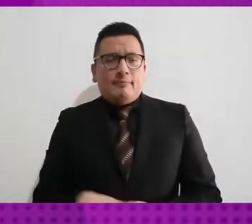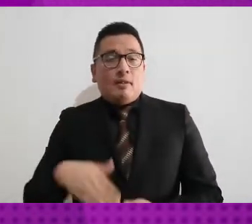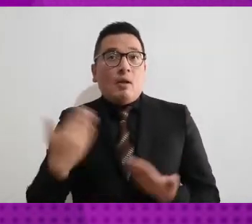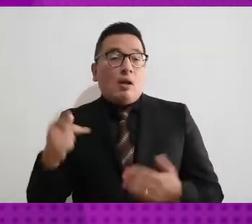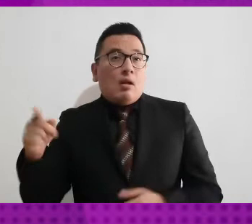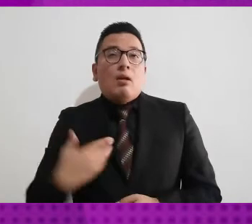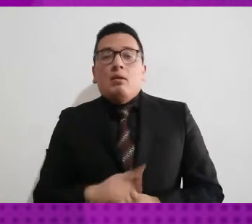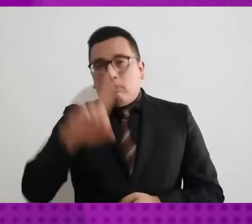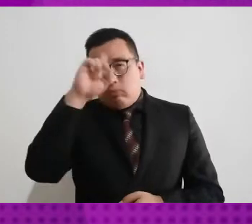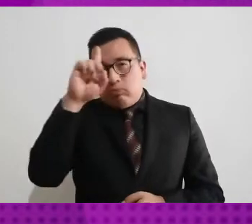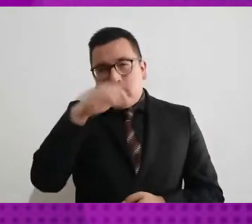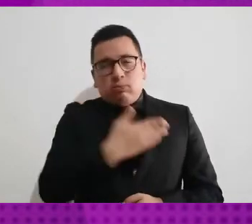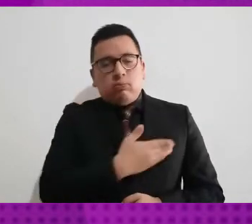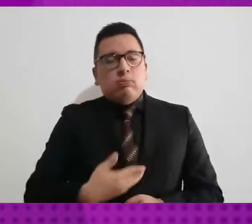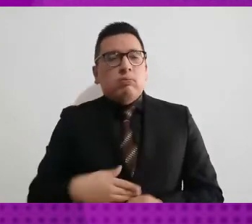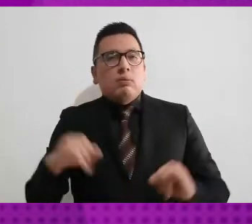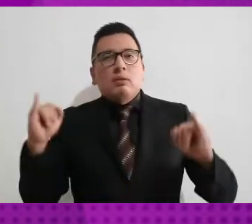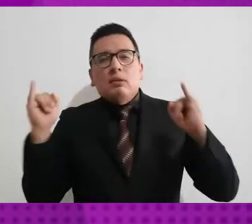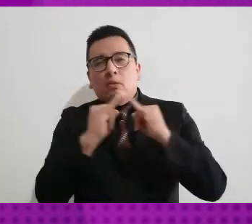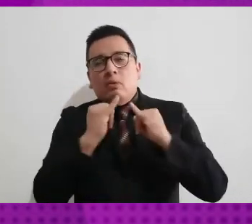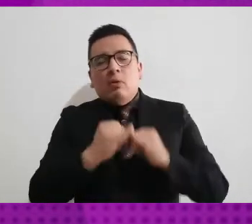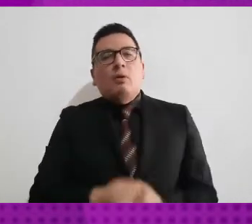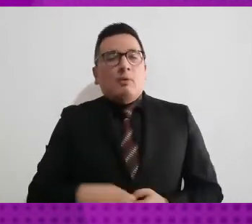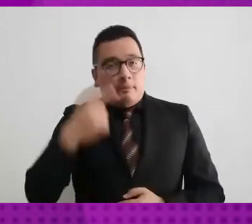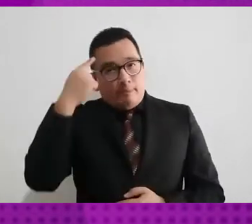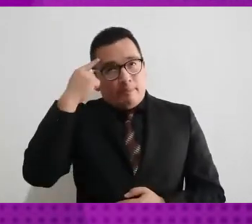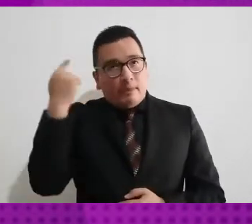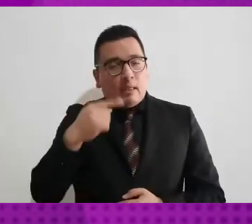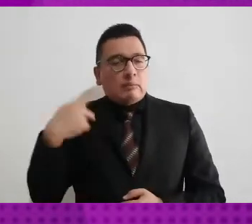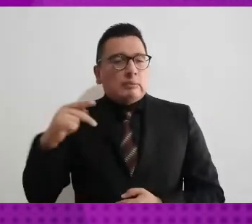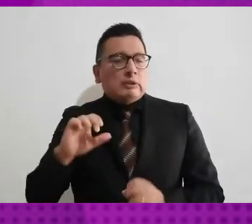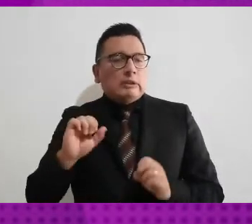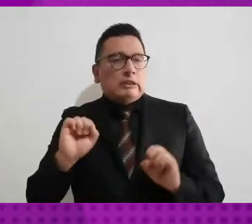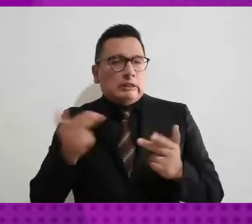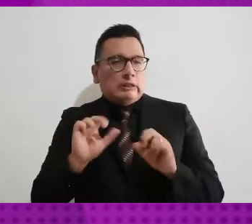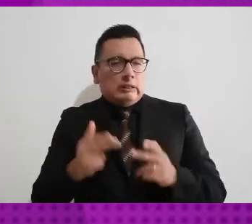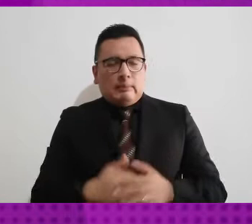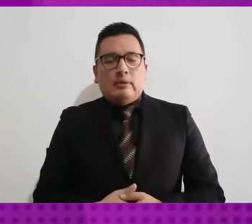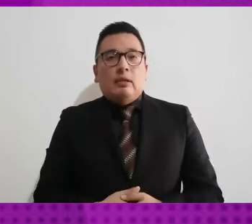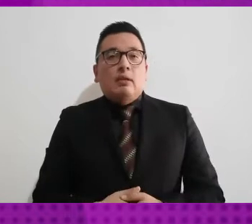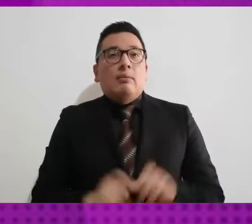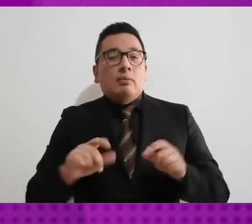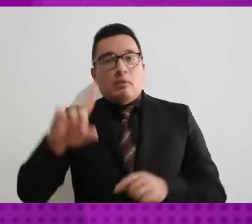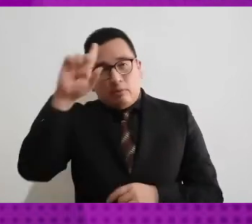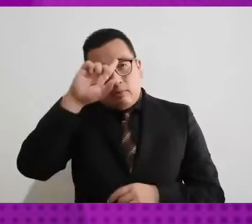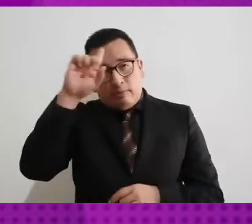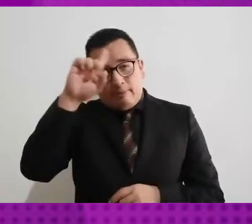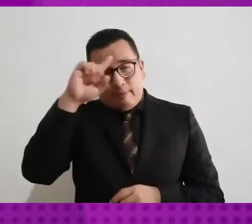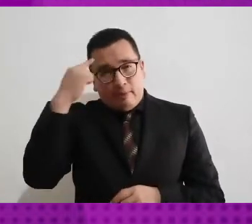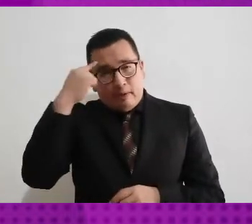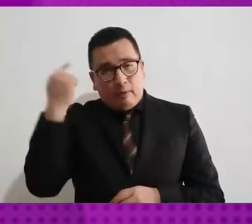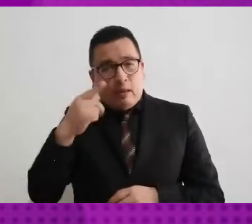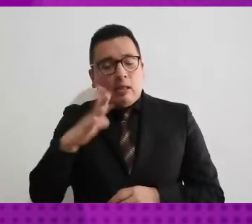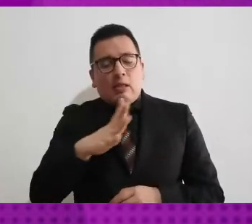es consejero presidente del Instituto de Elecciones y Participación Ciudadana de Chiapas y presidente del Consejo Nacional